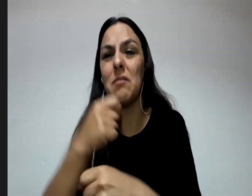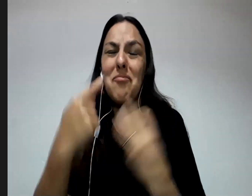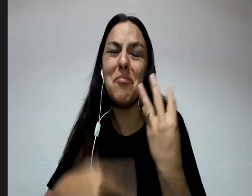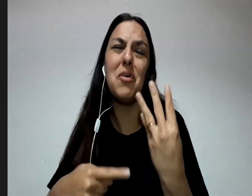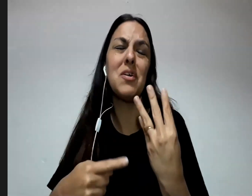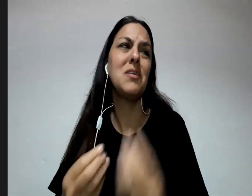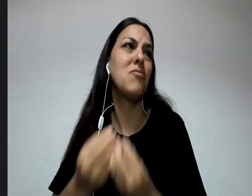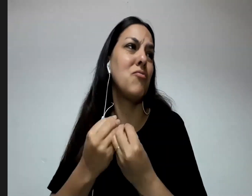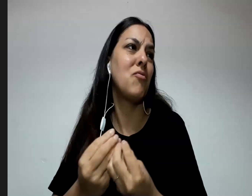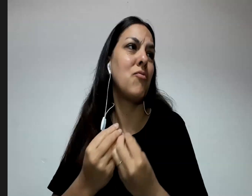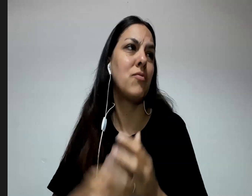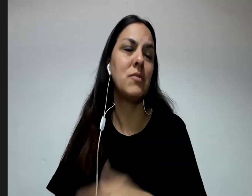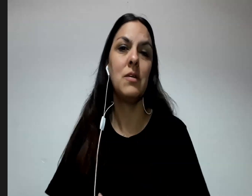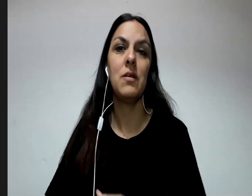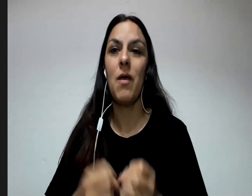Bueno,